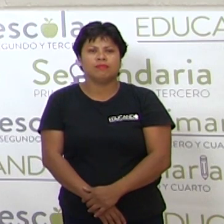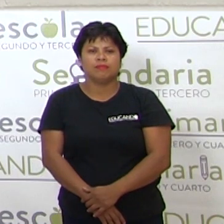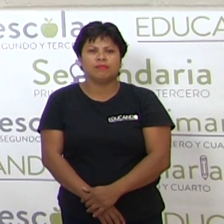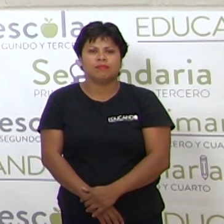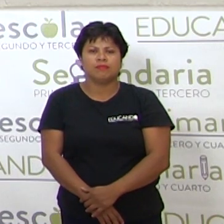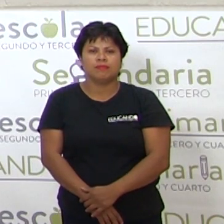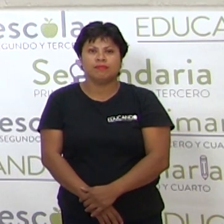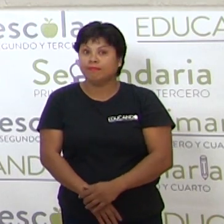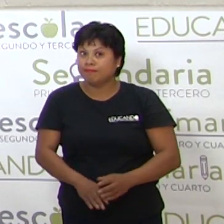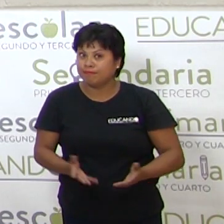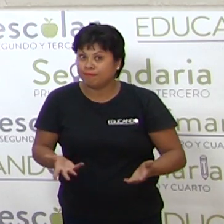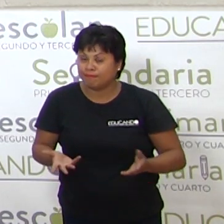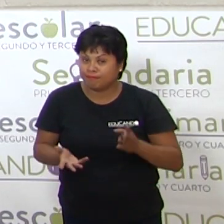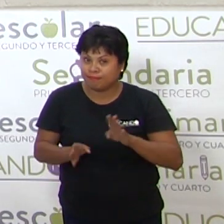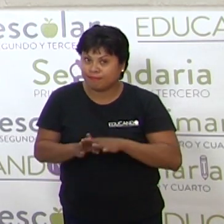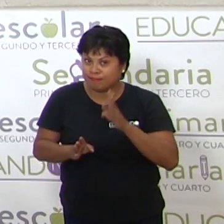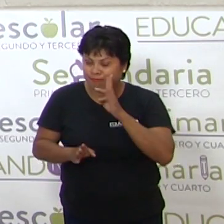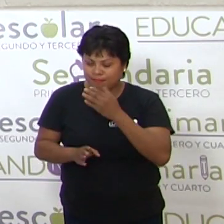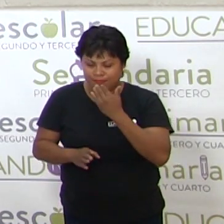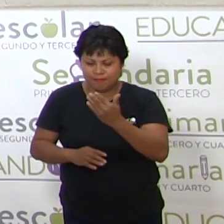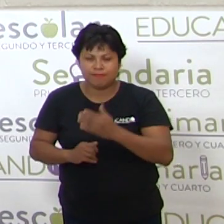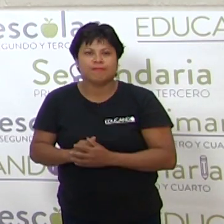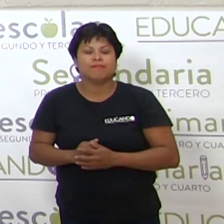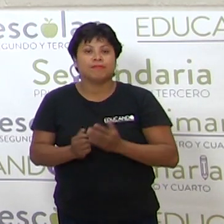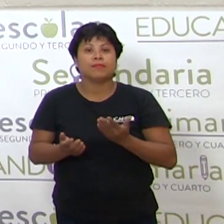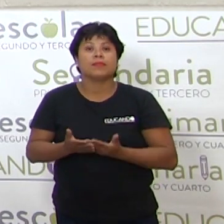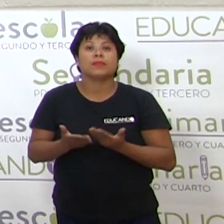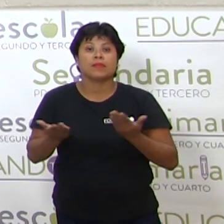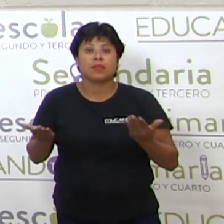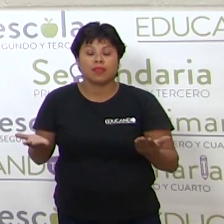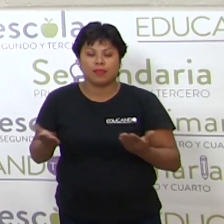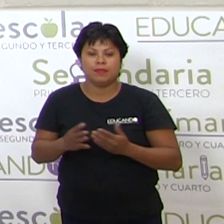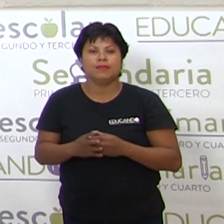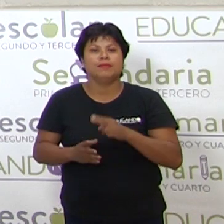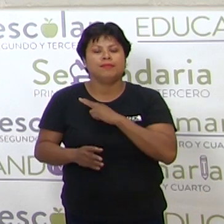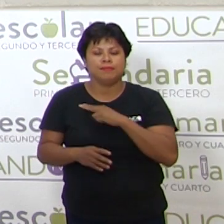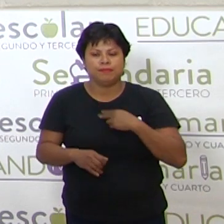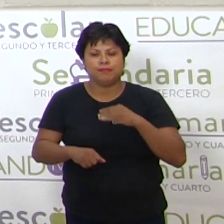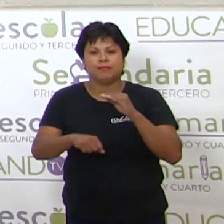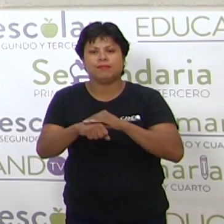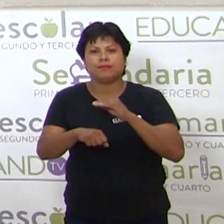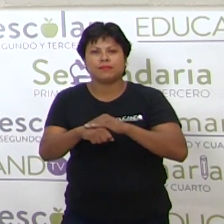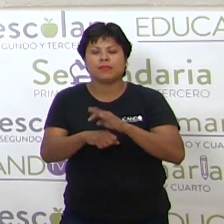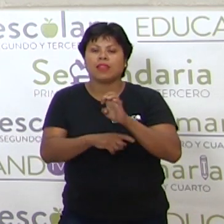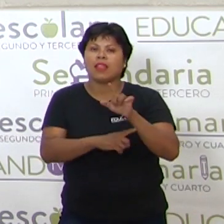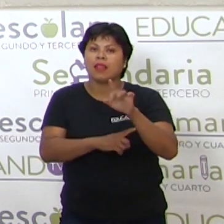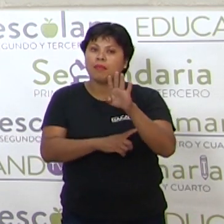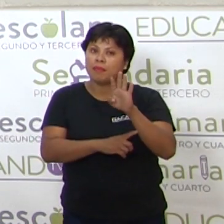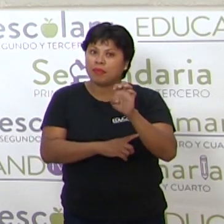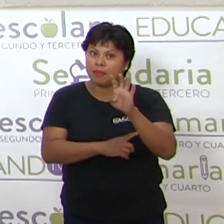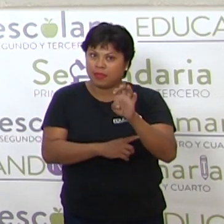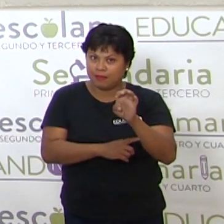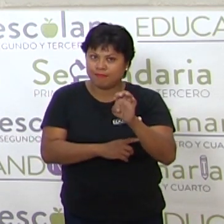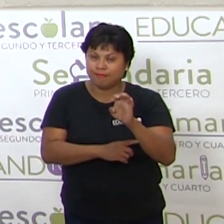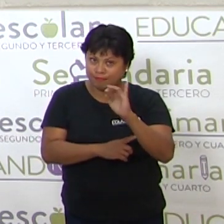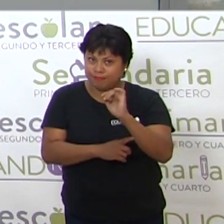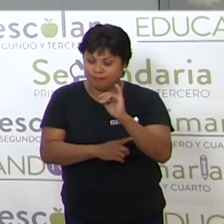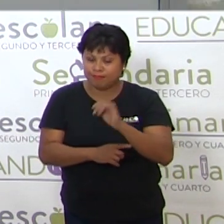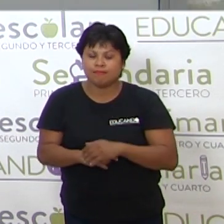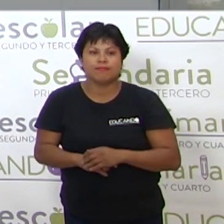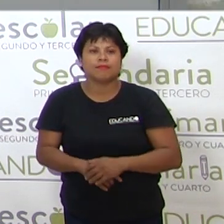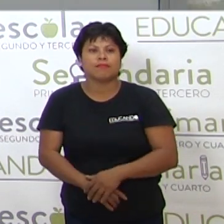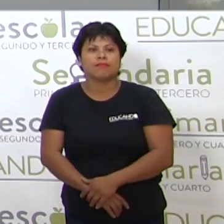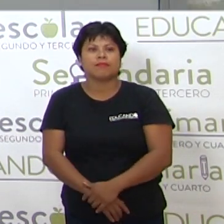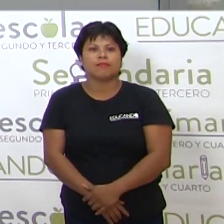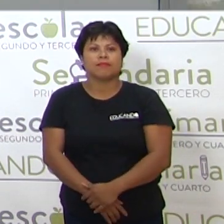qué tal bien ahora ponemos el bebé les parece vamos a